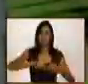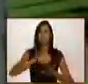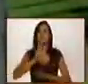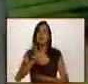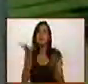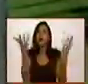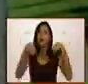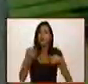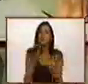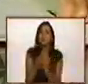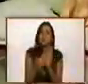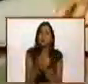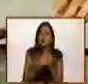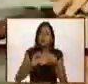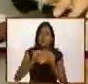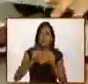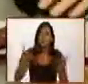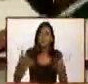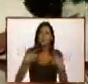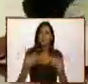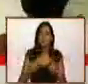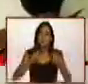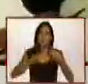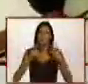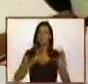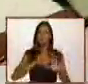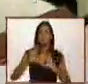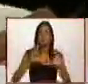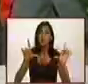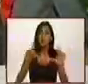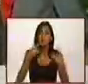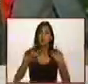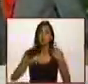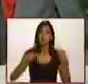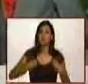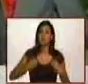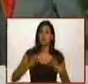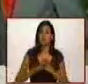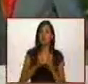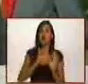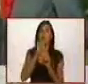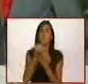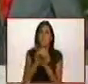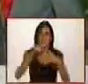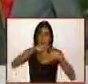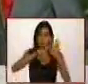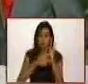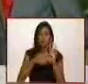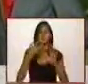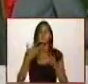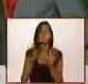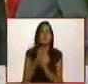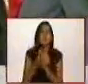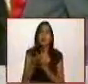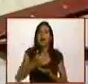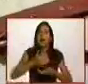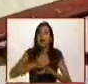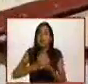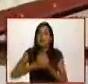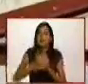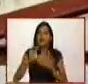o cinco acuerdos en materia de infraestructura, salud, telecomunicaciones, vivienda y ambiente, donde destacan la cooperación en el sector